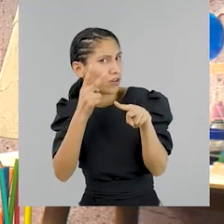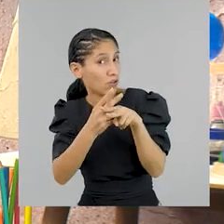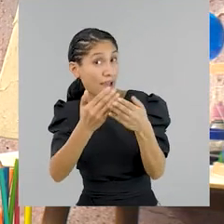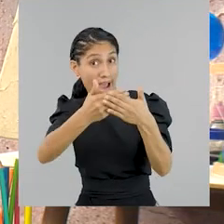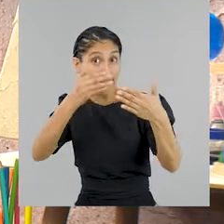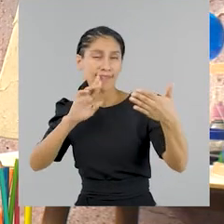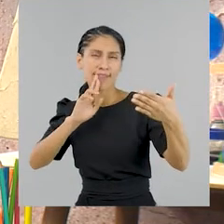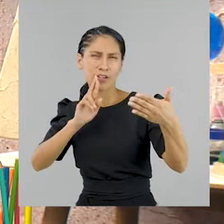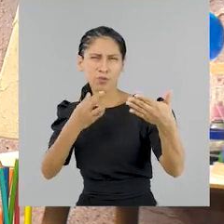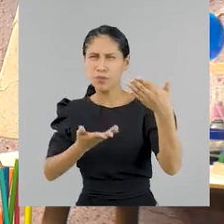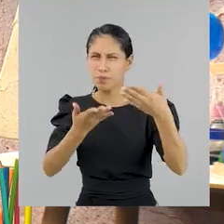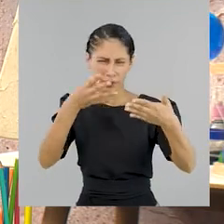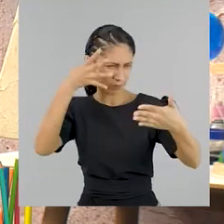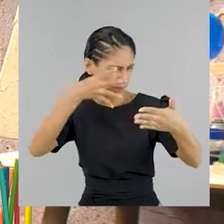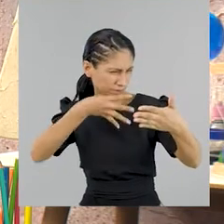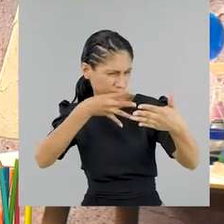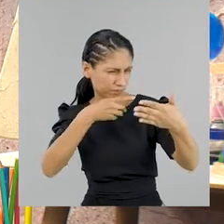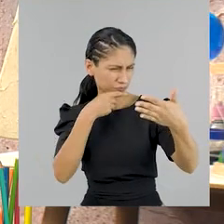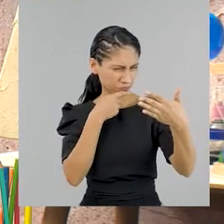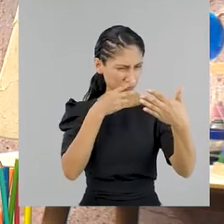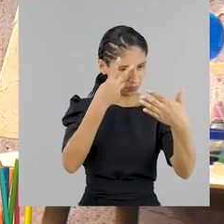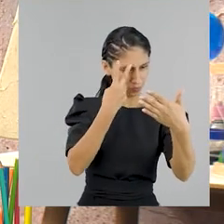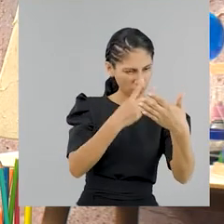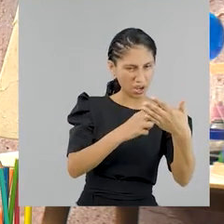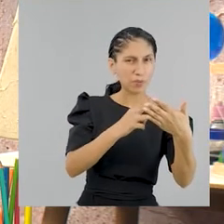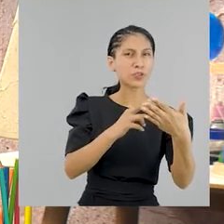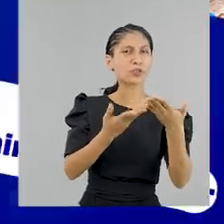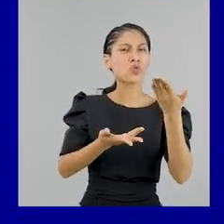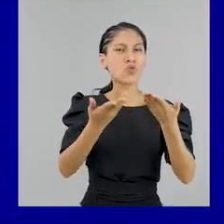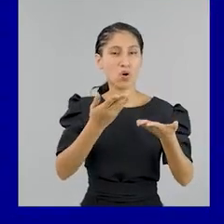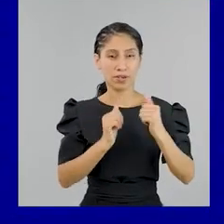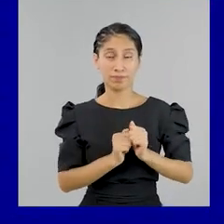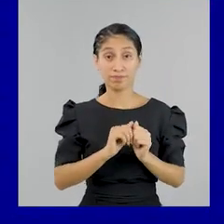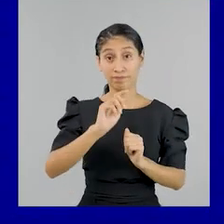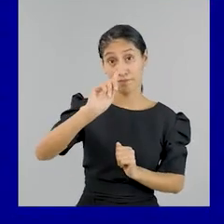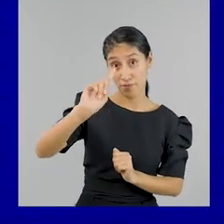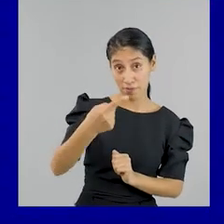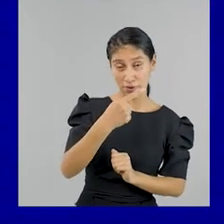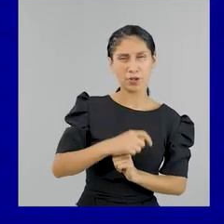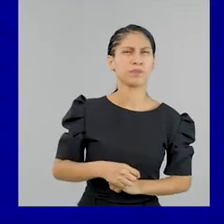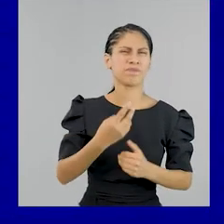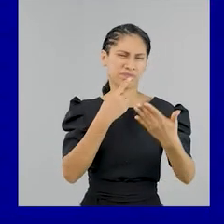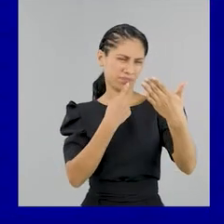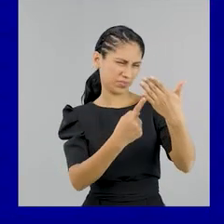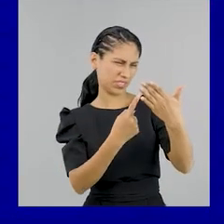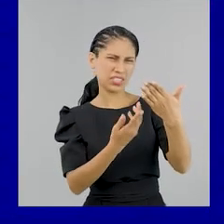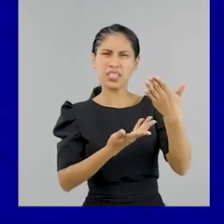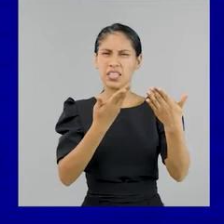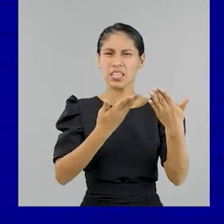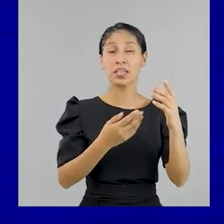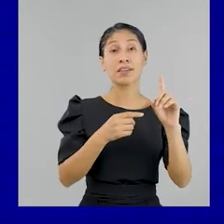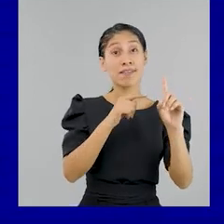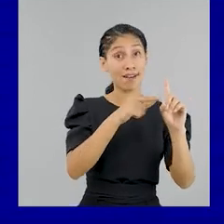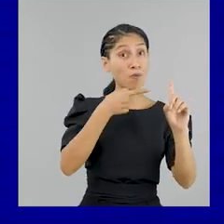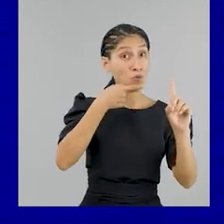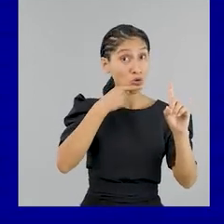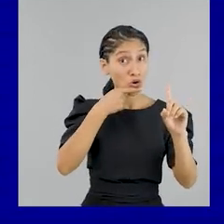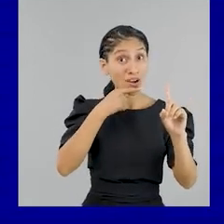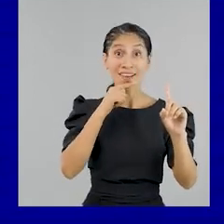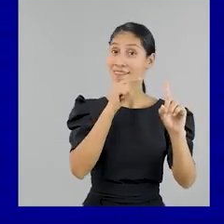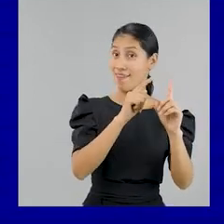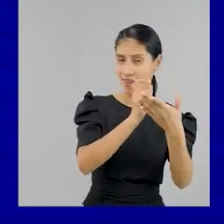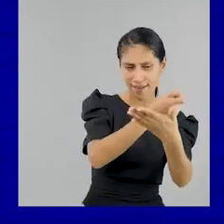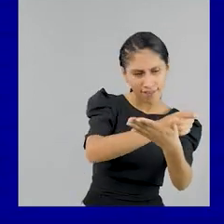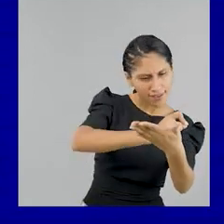de situaciones. Así que veamos todas las alternativas. Primero, señala que la autora se expresa en un